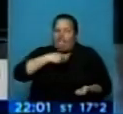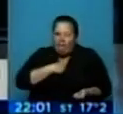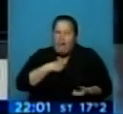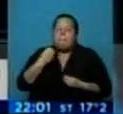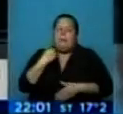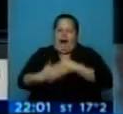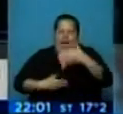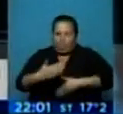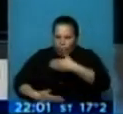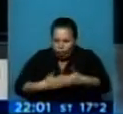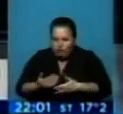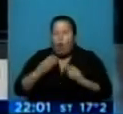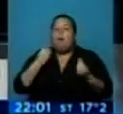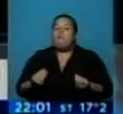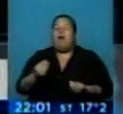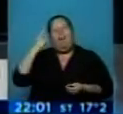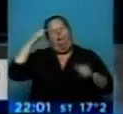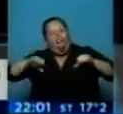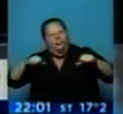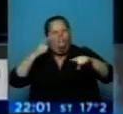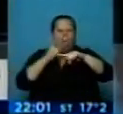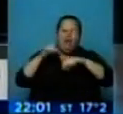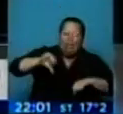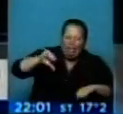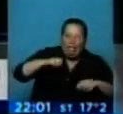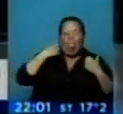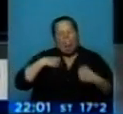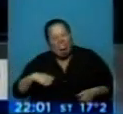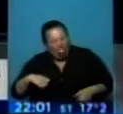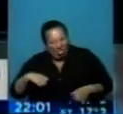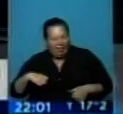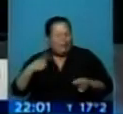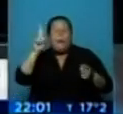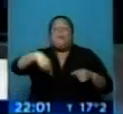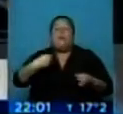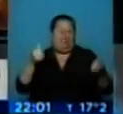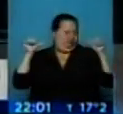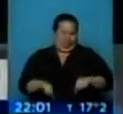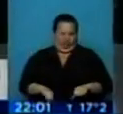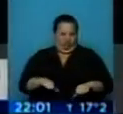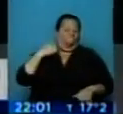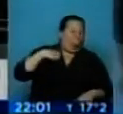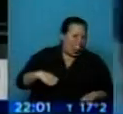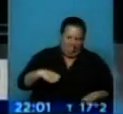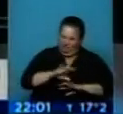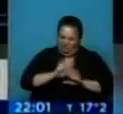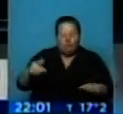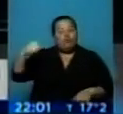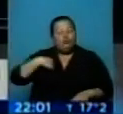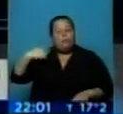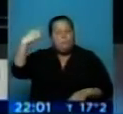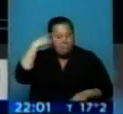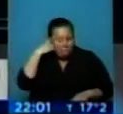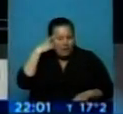para construir, porque el pesimismo y el desánimo destruye, desalientan. Yo